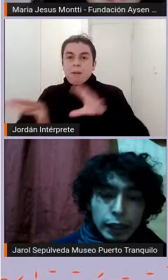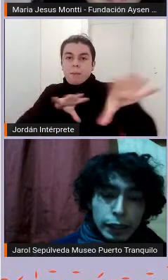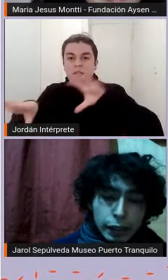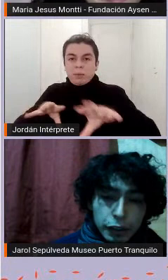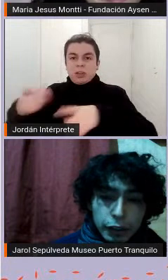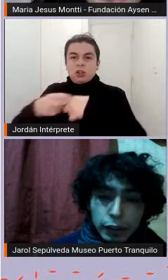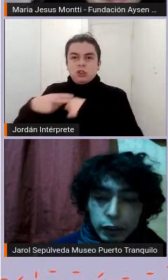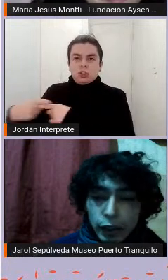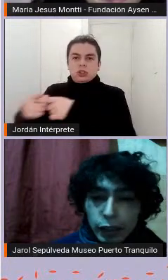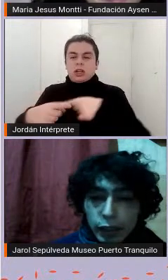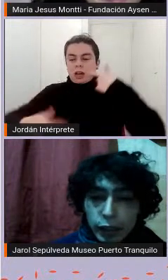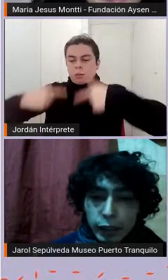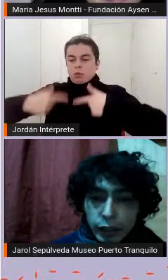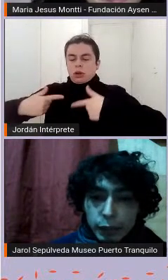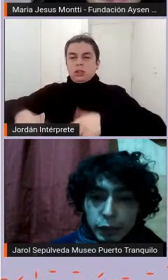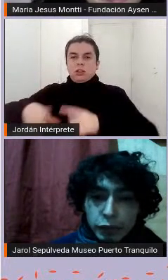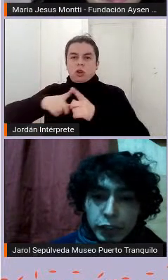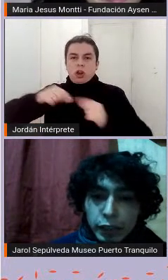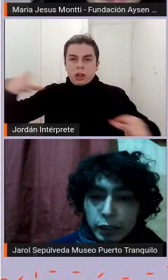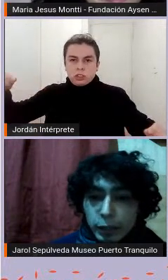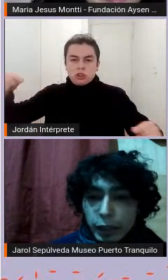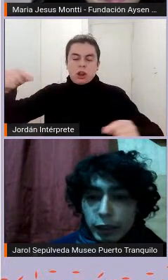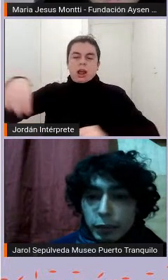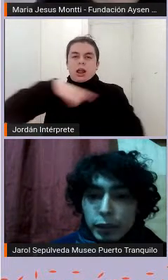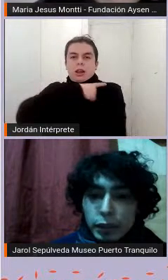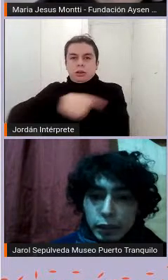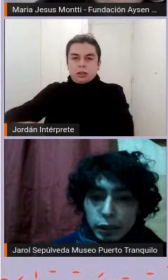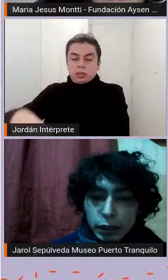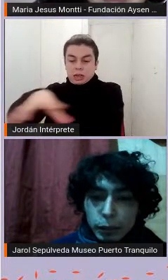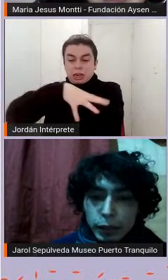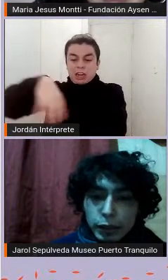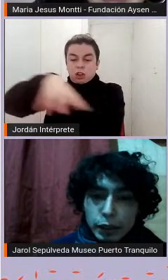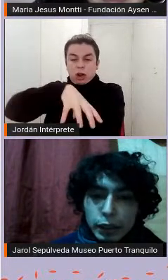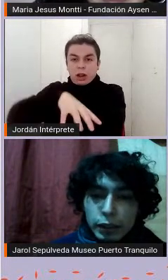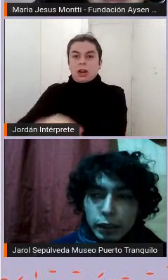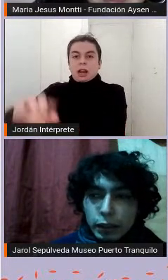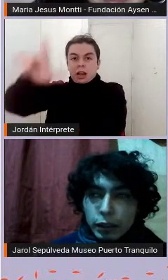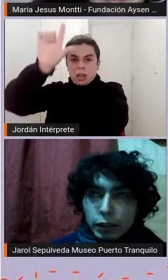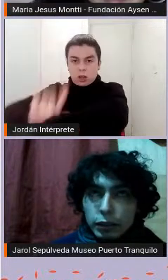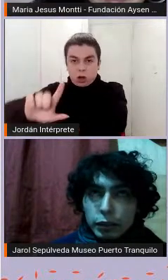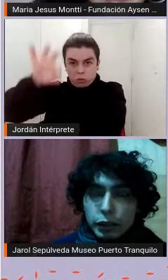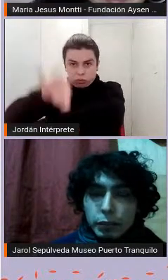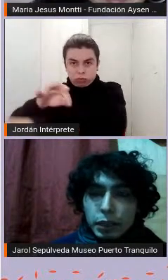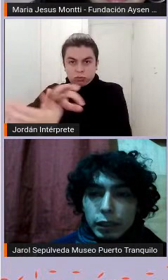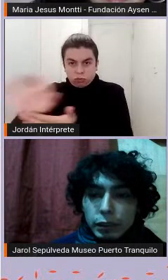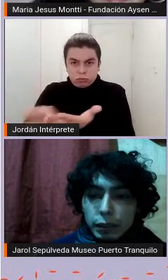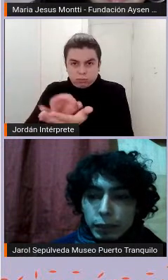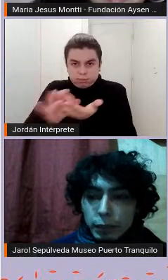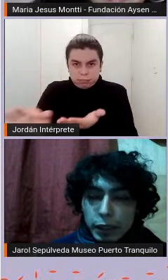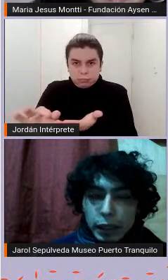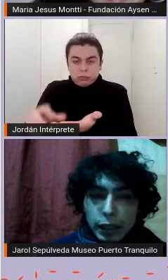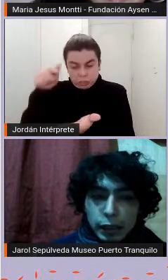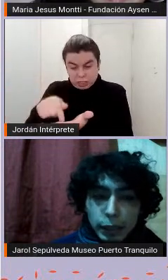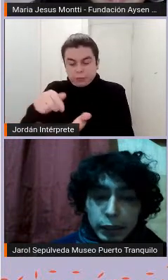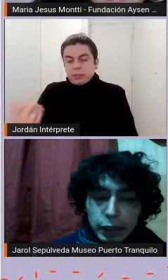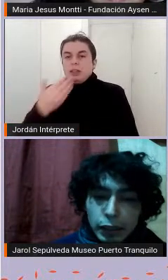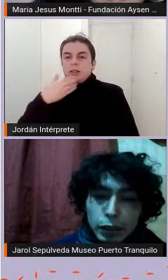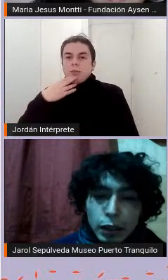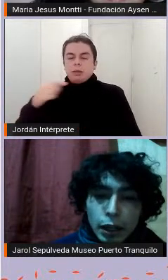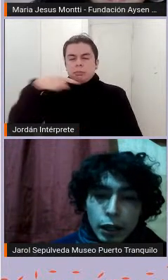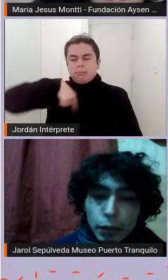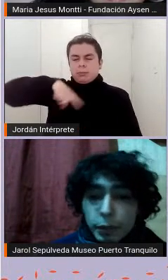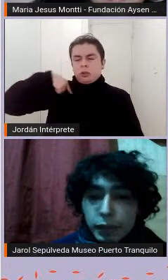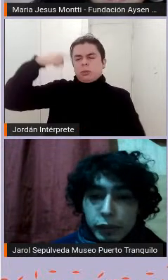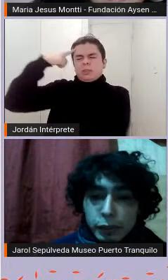nacional, regional y local, modifican este paradigma y nos plantean y nos invitan también a